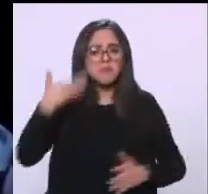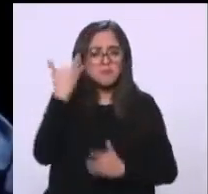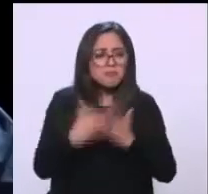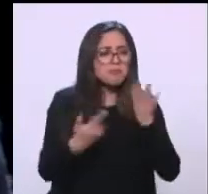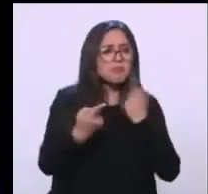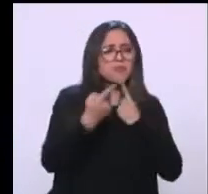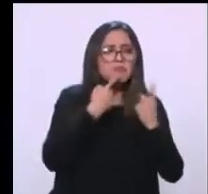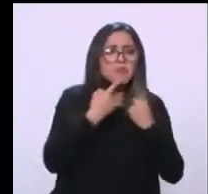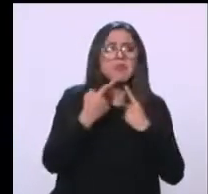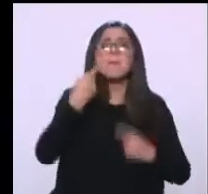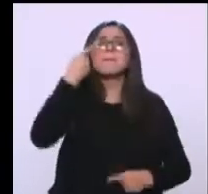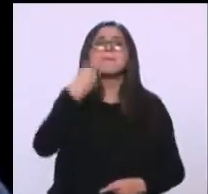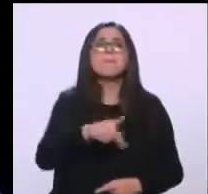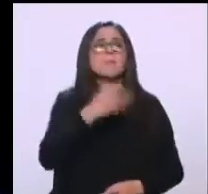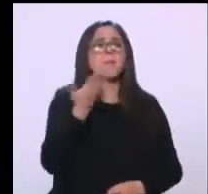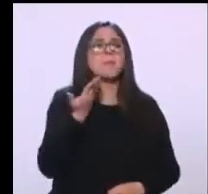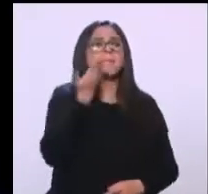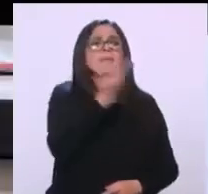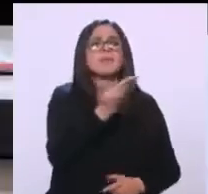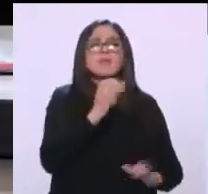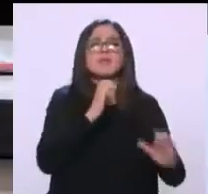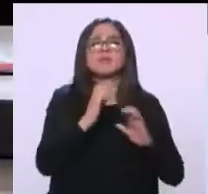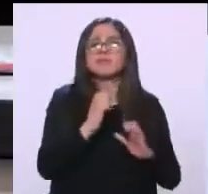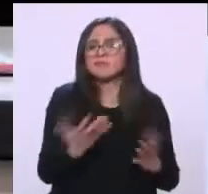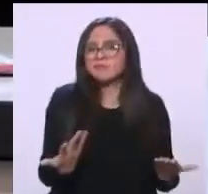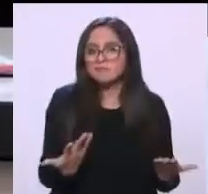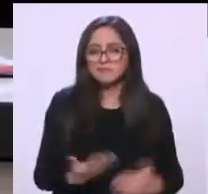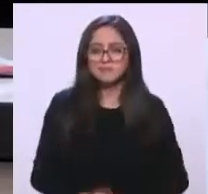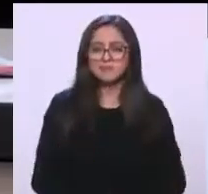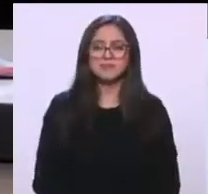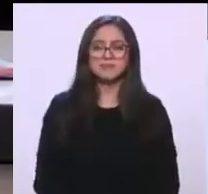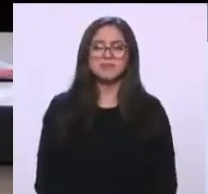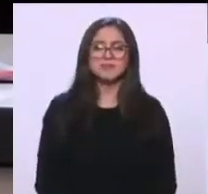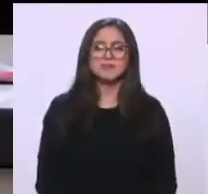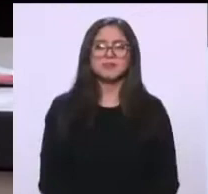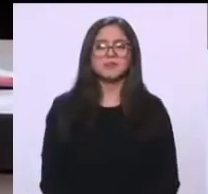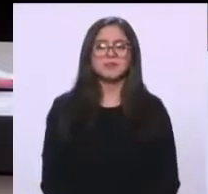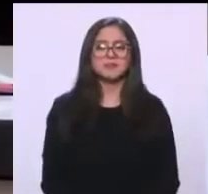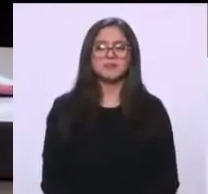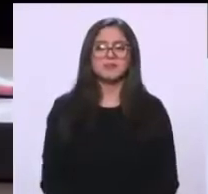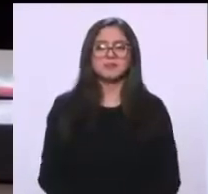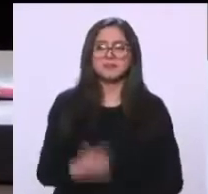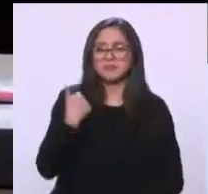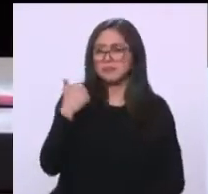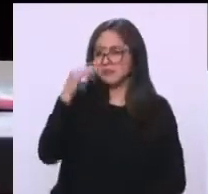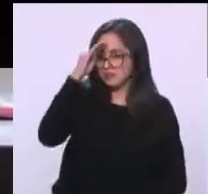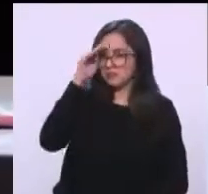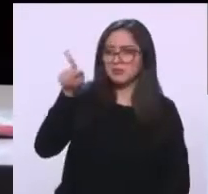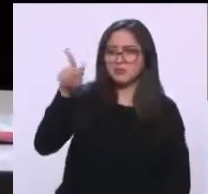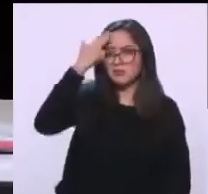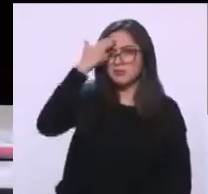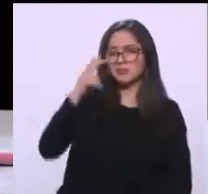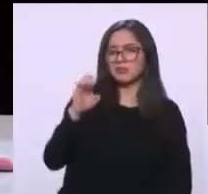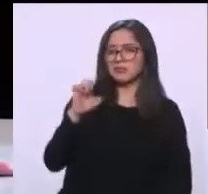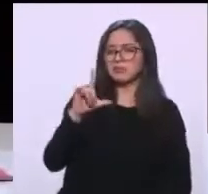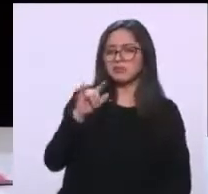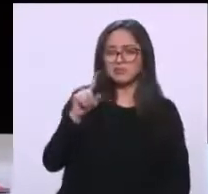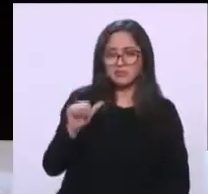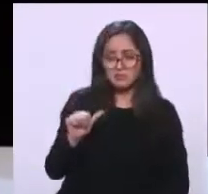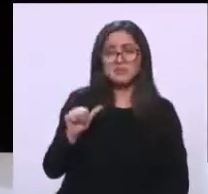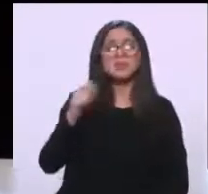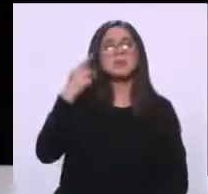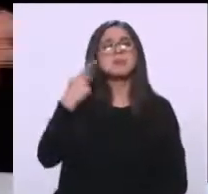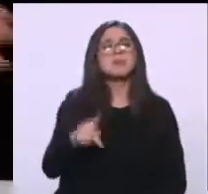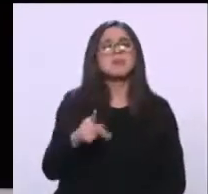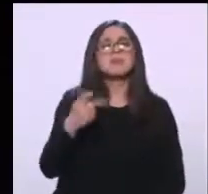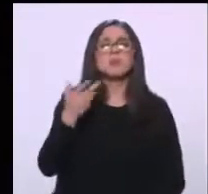pero al mismo tiempo lo exigen? Sí, yo creo que es importantísimo lo que dice Elisa, ¿no? O sea, creo que hay una línea muy delgada que